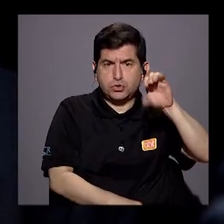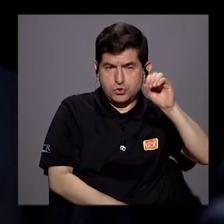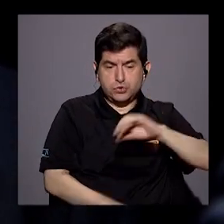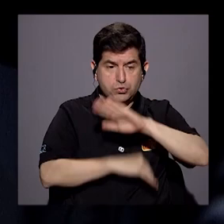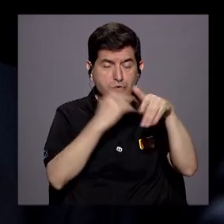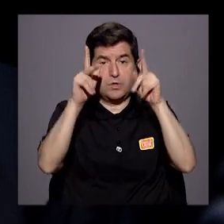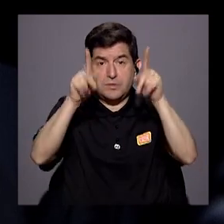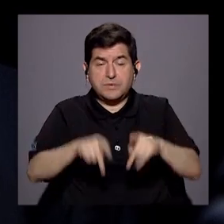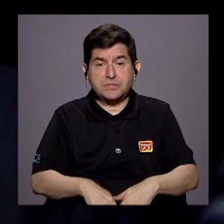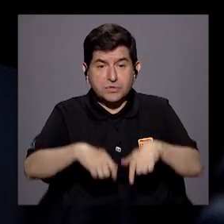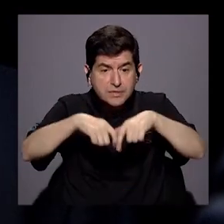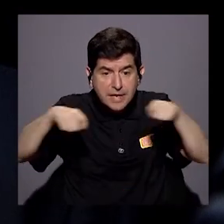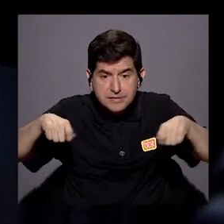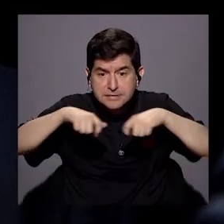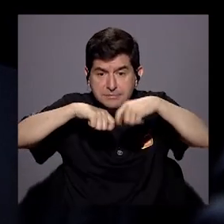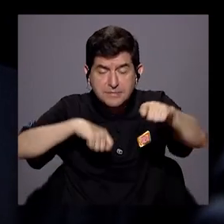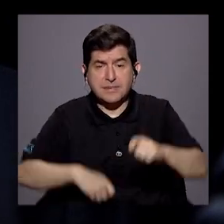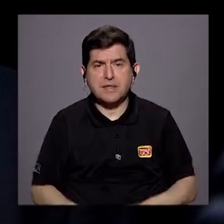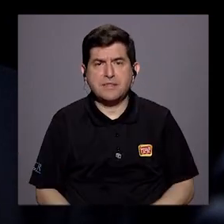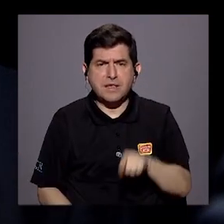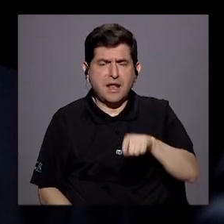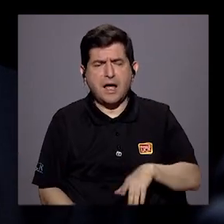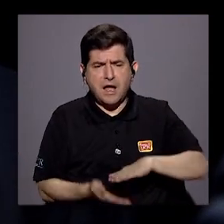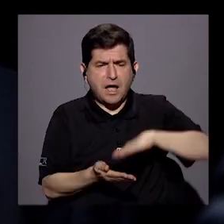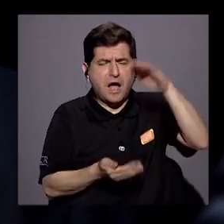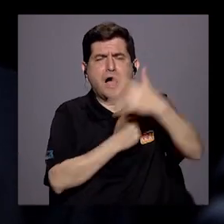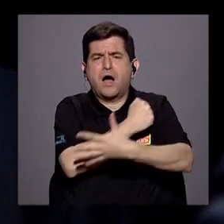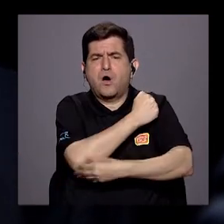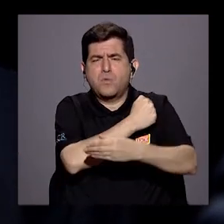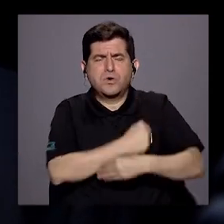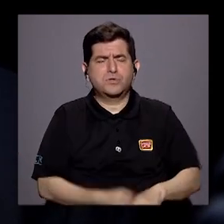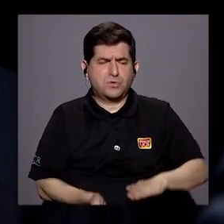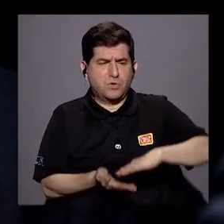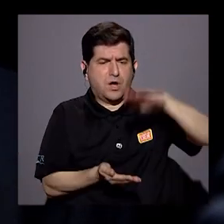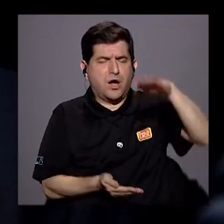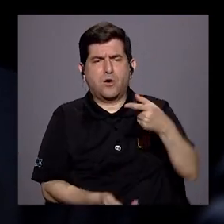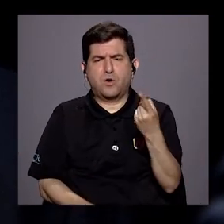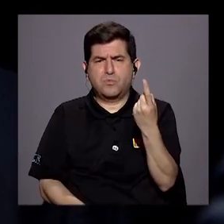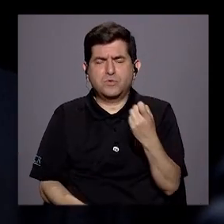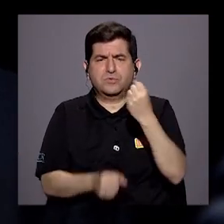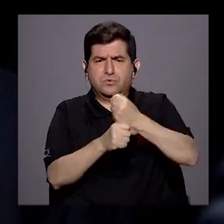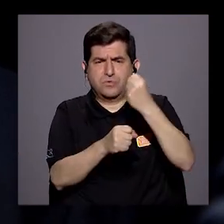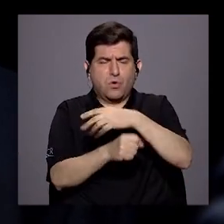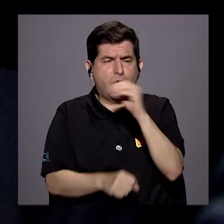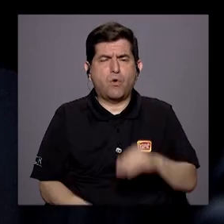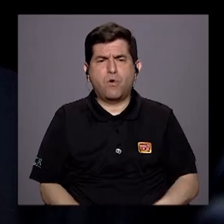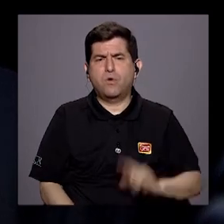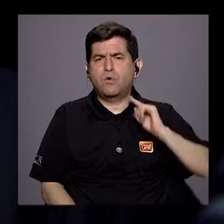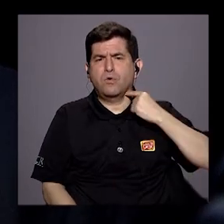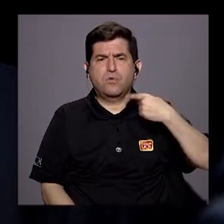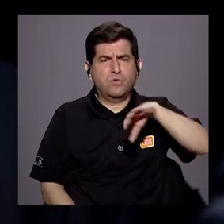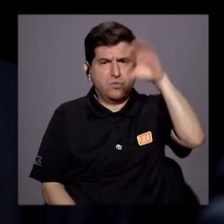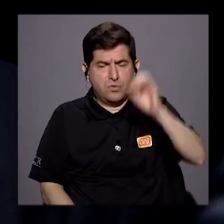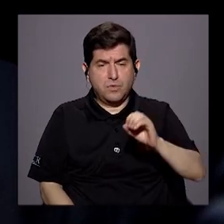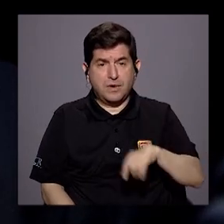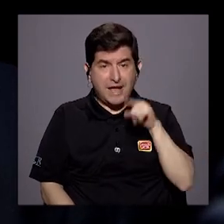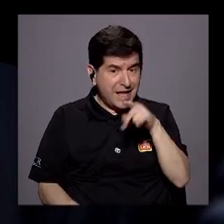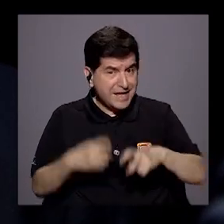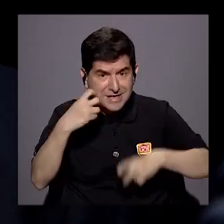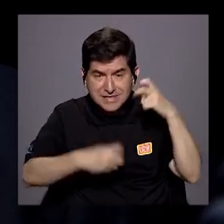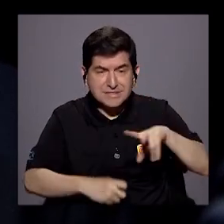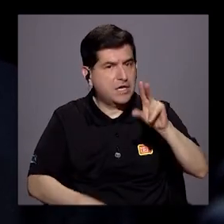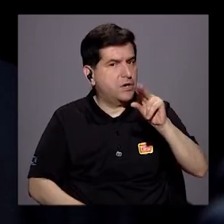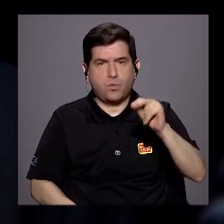80 todo el mundo lo que mide es cuánto aumentó la pobreza cuánto aumentó el desempleo cuánto fue la inflación el